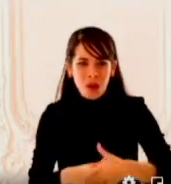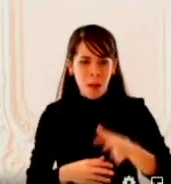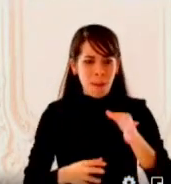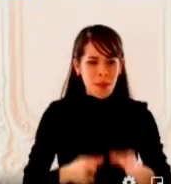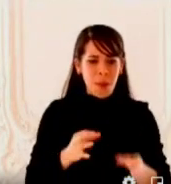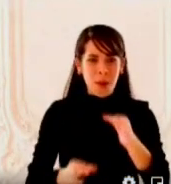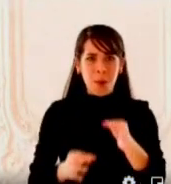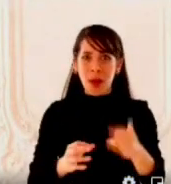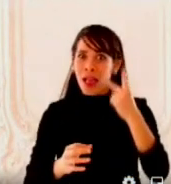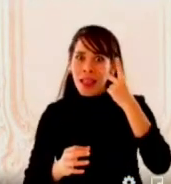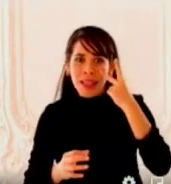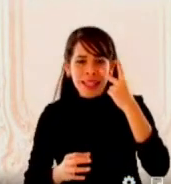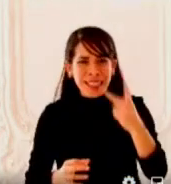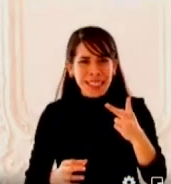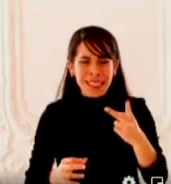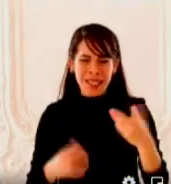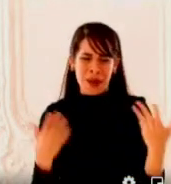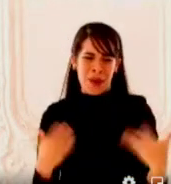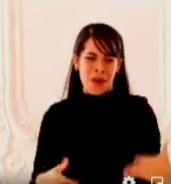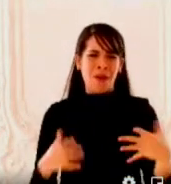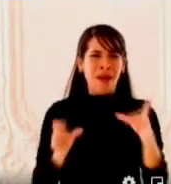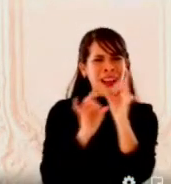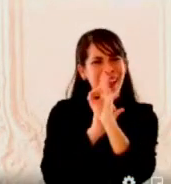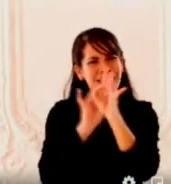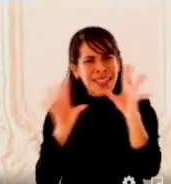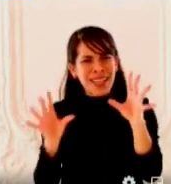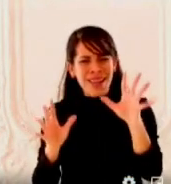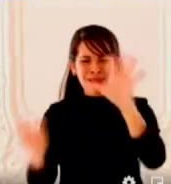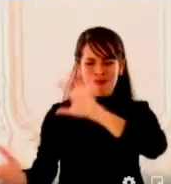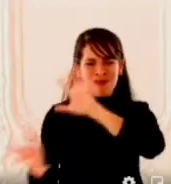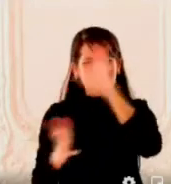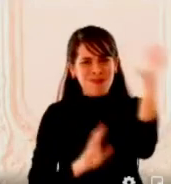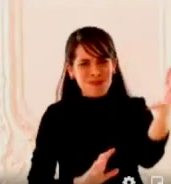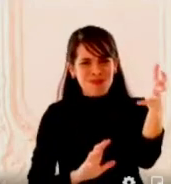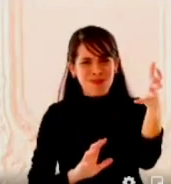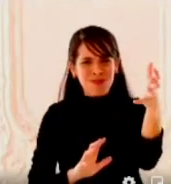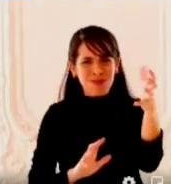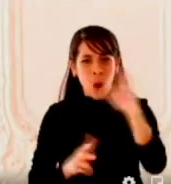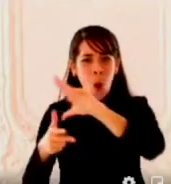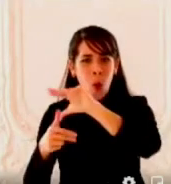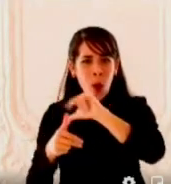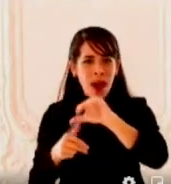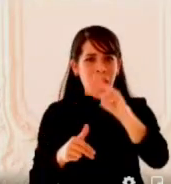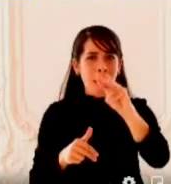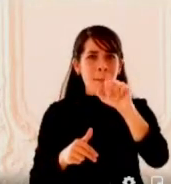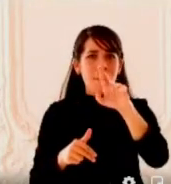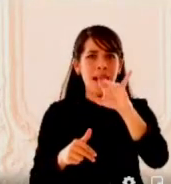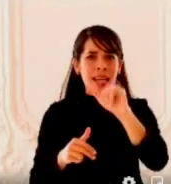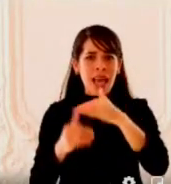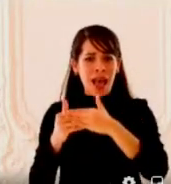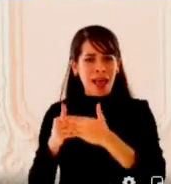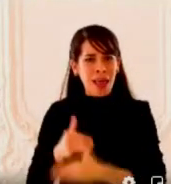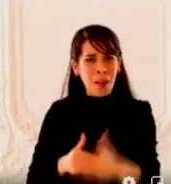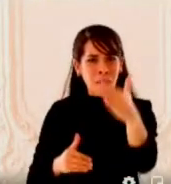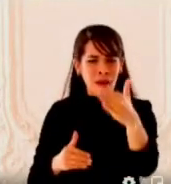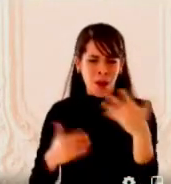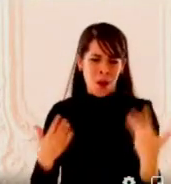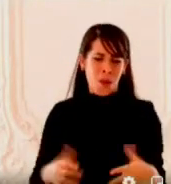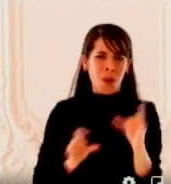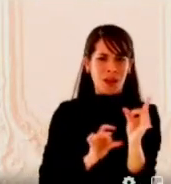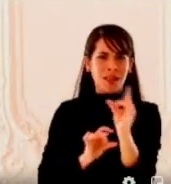hoyos, y es un desastre. O sea, después de María todavía las carreteras están oscuras. Muy bien, y yo voy a dejar